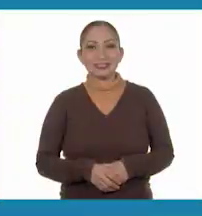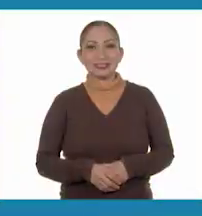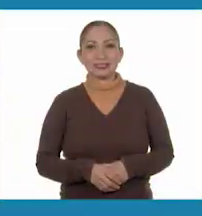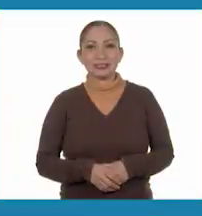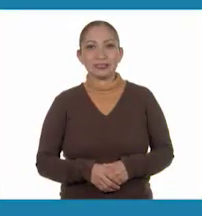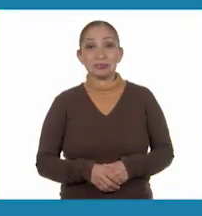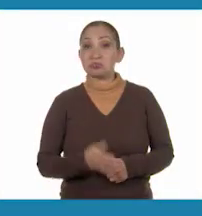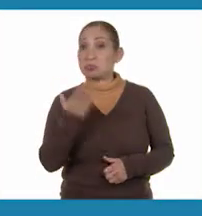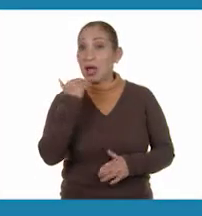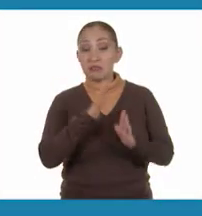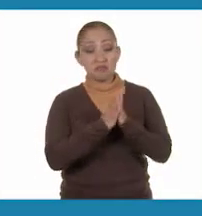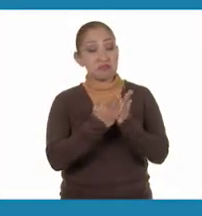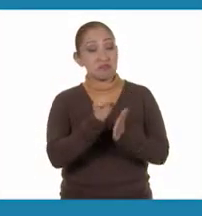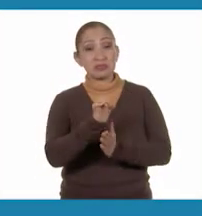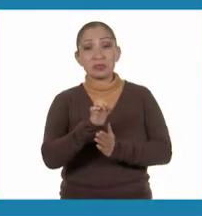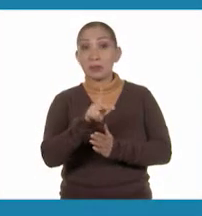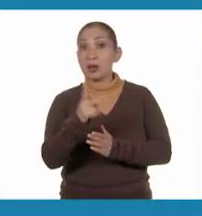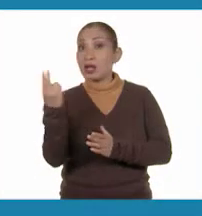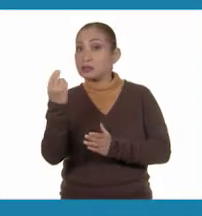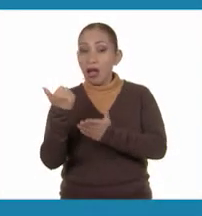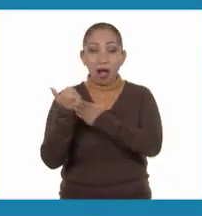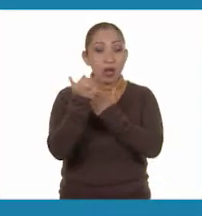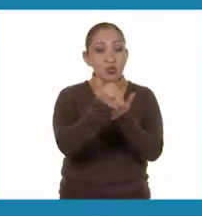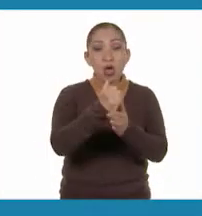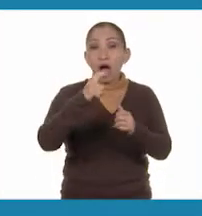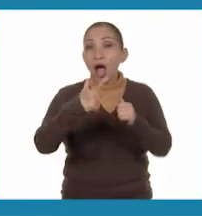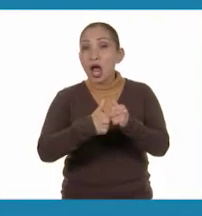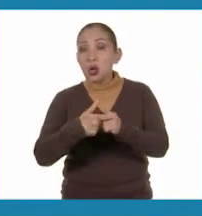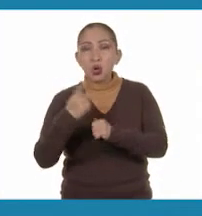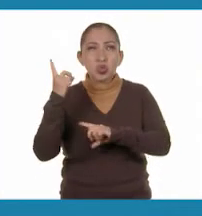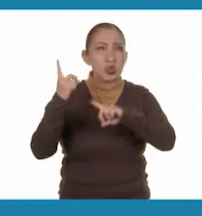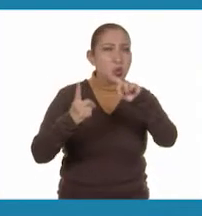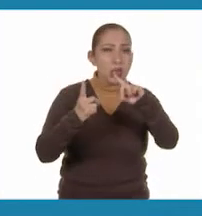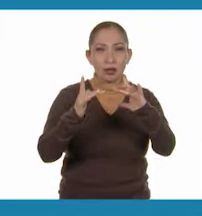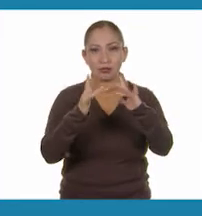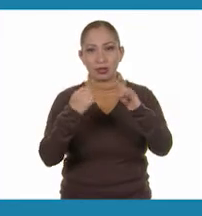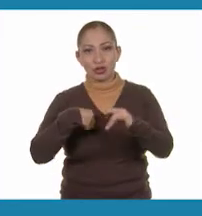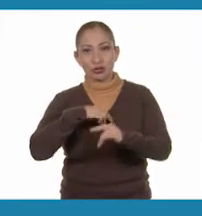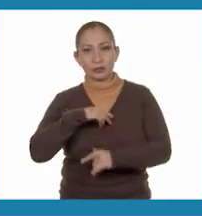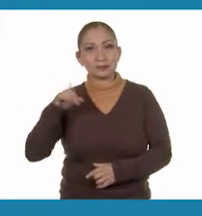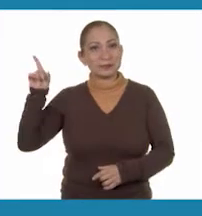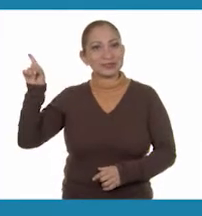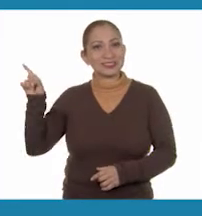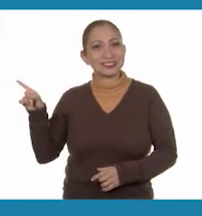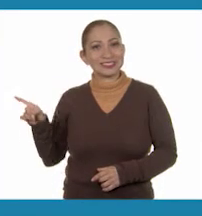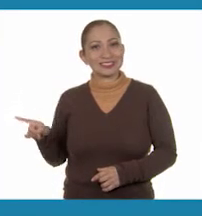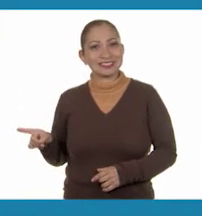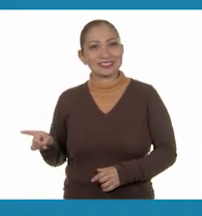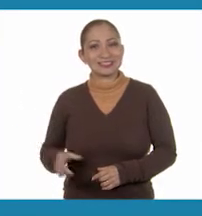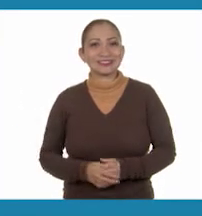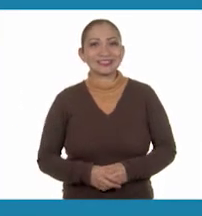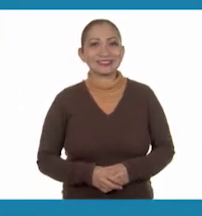Si no tienes el libro de texto o necesitas ayuda para responder las preguntas, contáctanos.